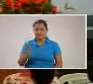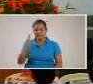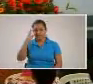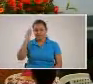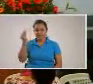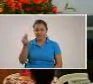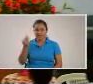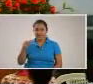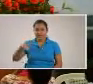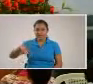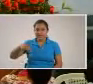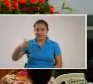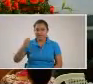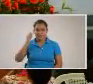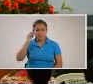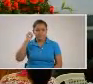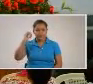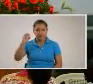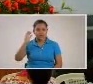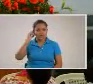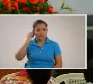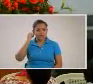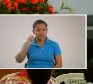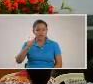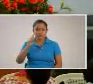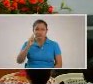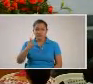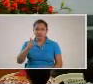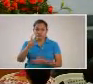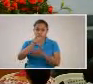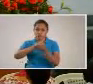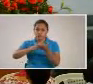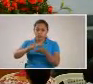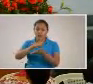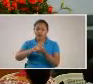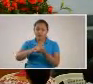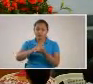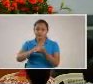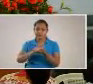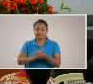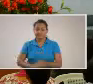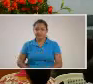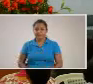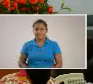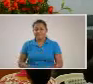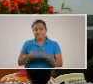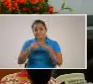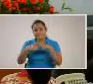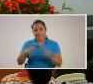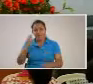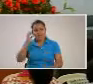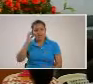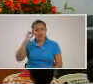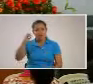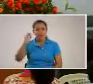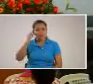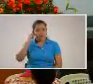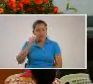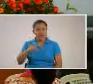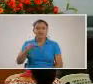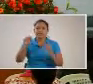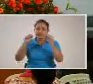un personaje. Magog es un territorio. Mientras que Gog sí es